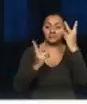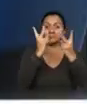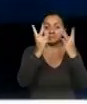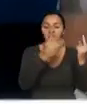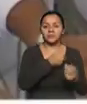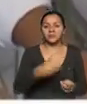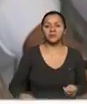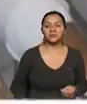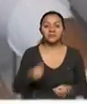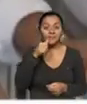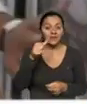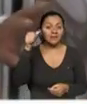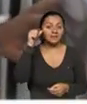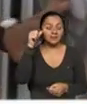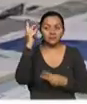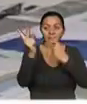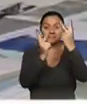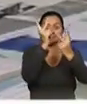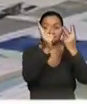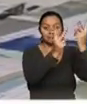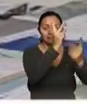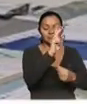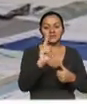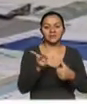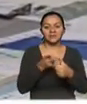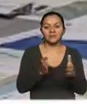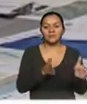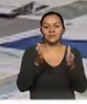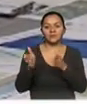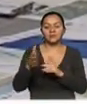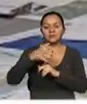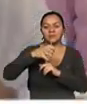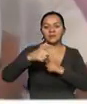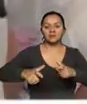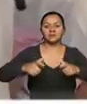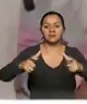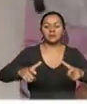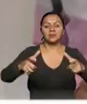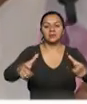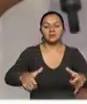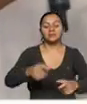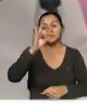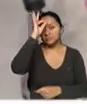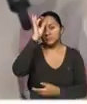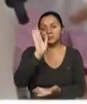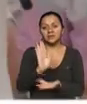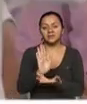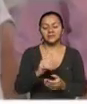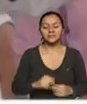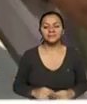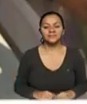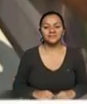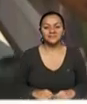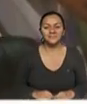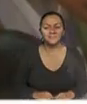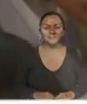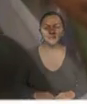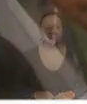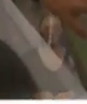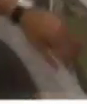efectuó el presidente Rafael Correa en la segunda fase del Parque Samanes y por el Hospital del IES Los Ceibos.